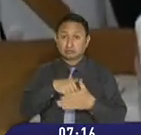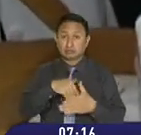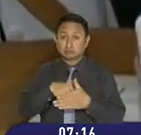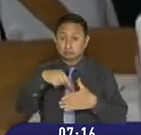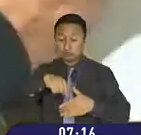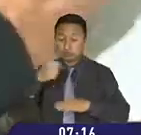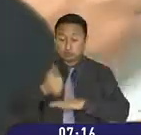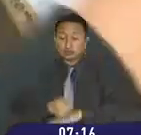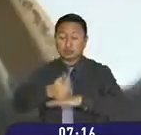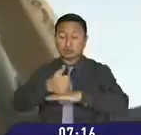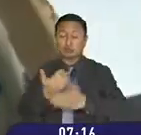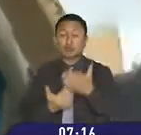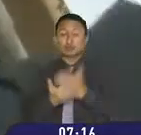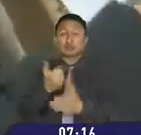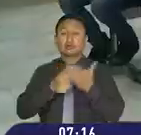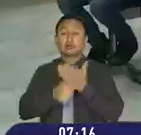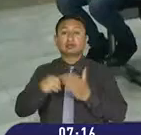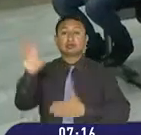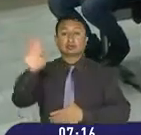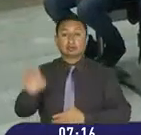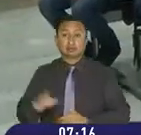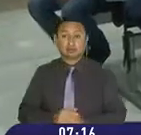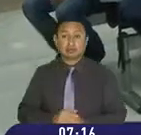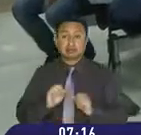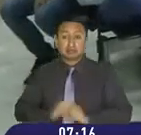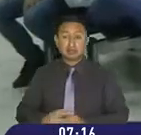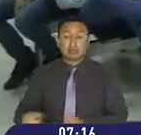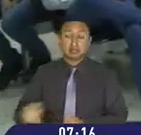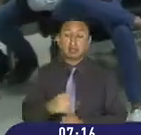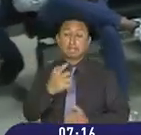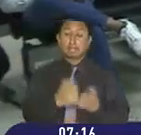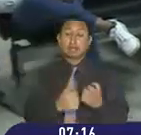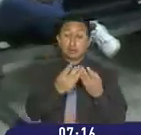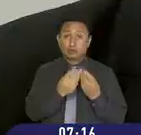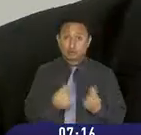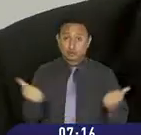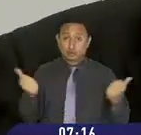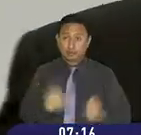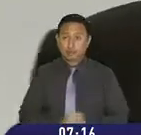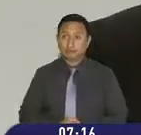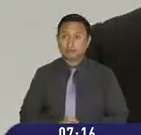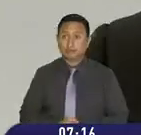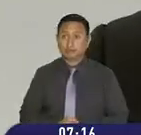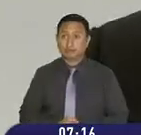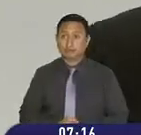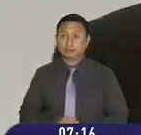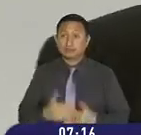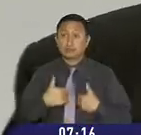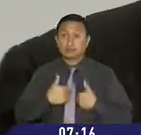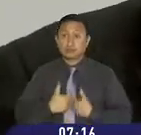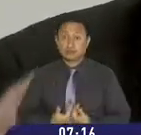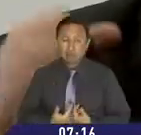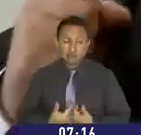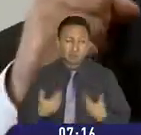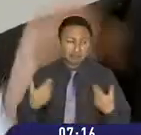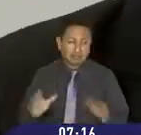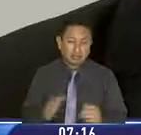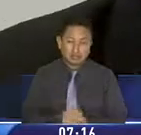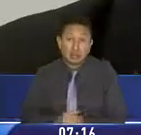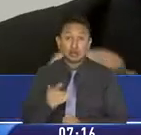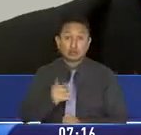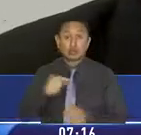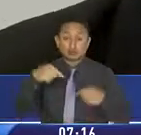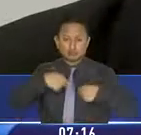las autoridades de salud para resolver la crisis sanitaria. No bajaremos nuestras manos, nuestros brazos quedarán